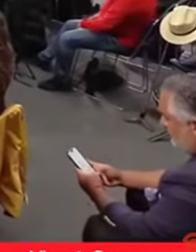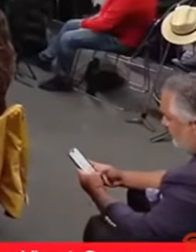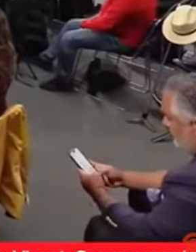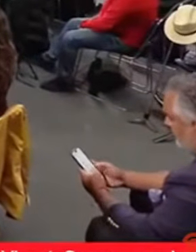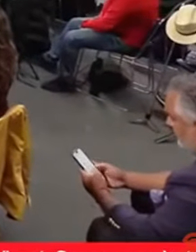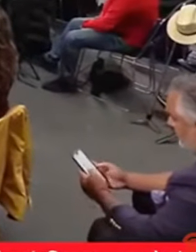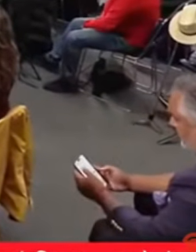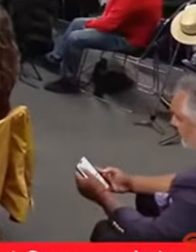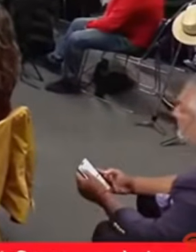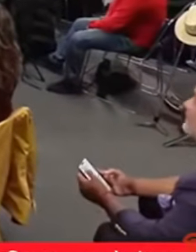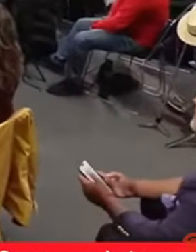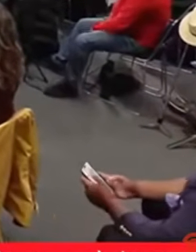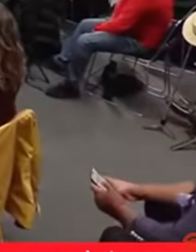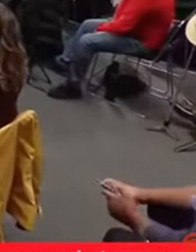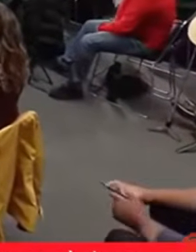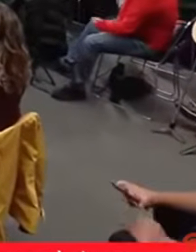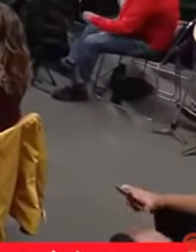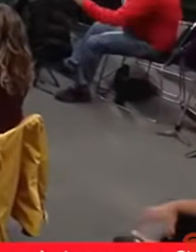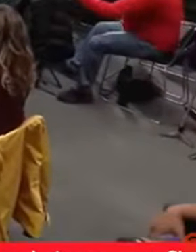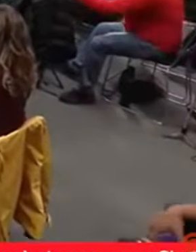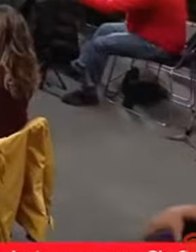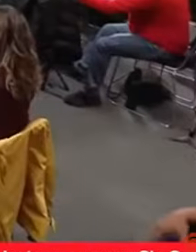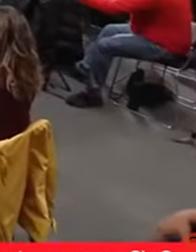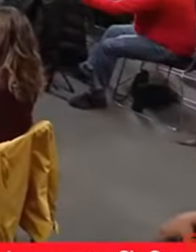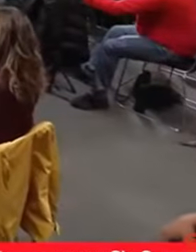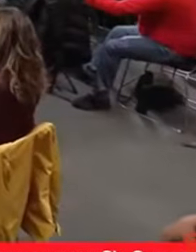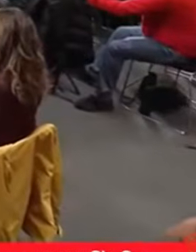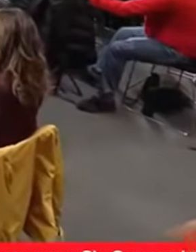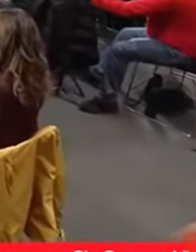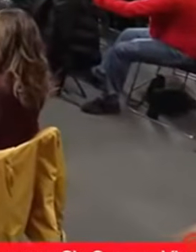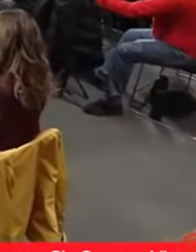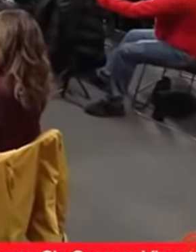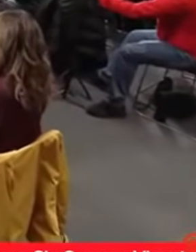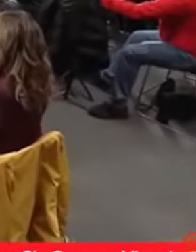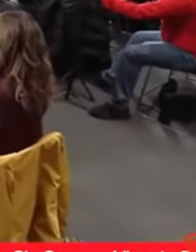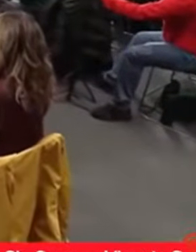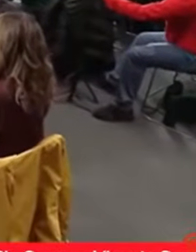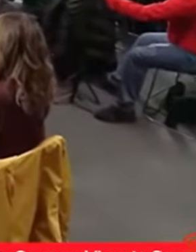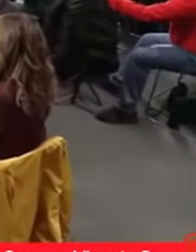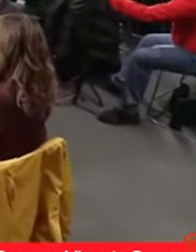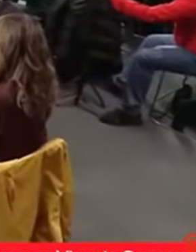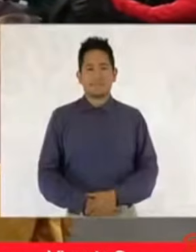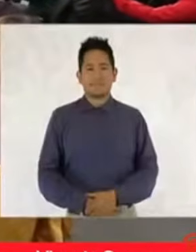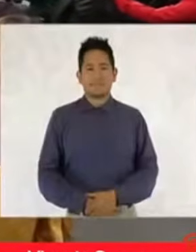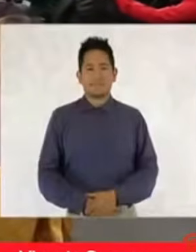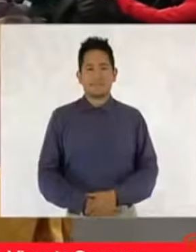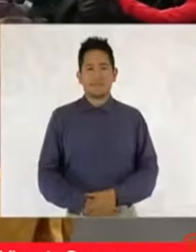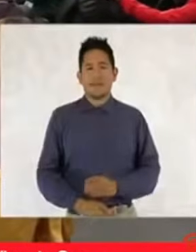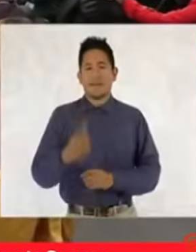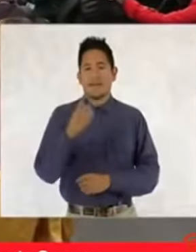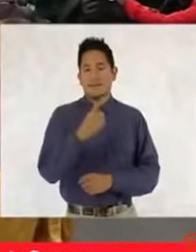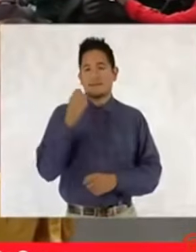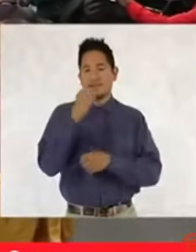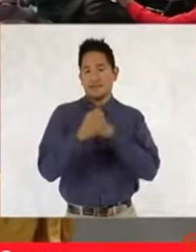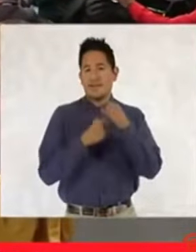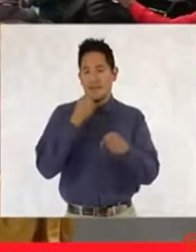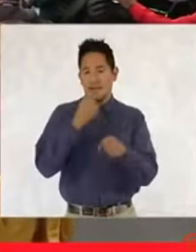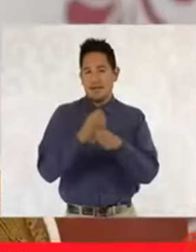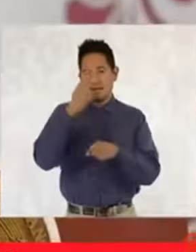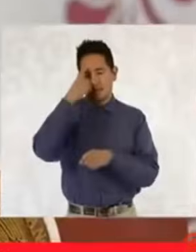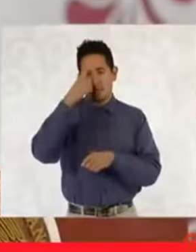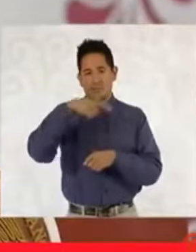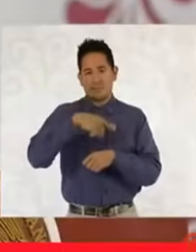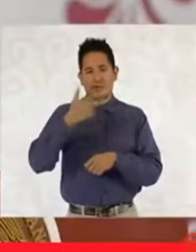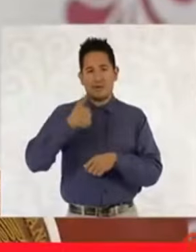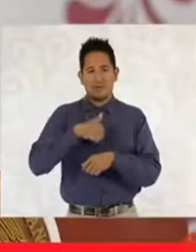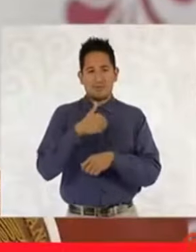Recuperamos la historia de Palma Guillén porque el próximo 29 de agosto se van a cumplir 100 años del decreto que